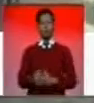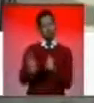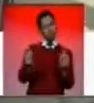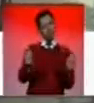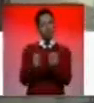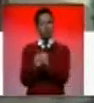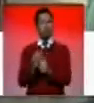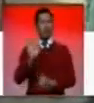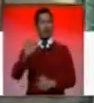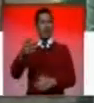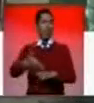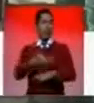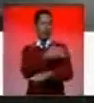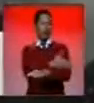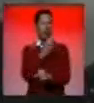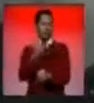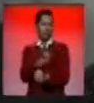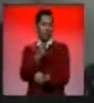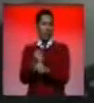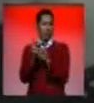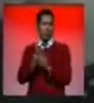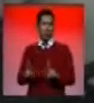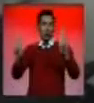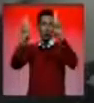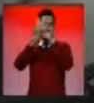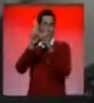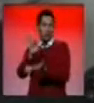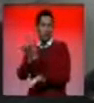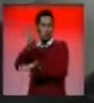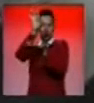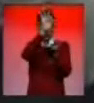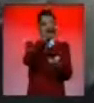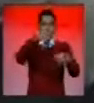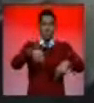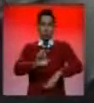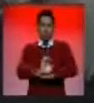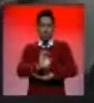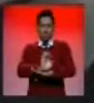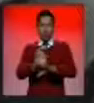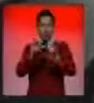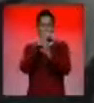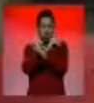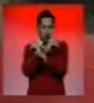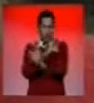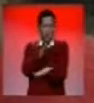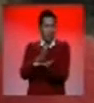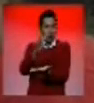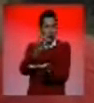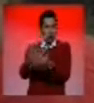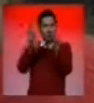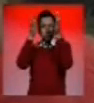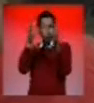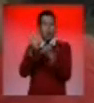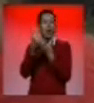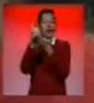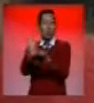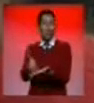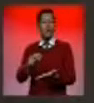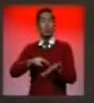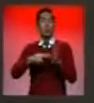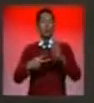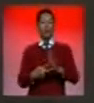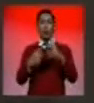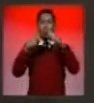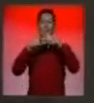como enviado especial de las Naciones Unidas en materia de discapacidad y accesibilidad. La idea es seguir fortaleciendo la inclusión en los